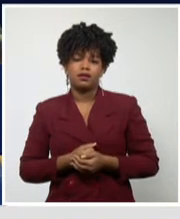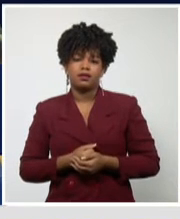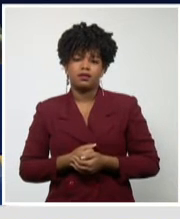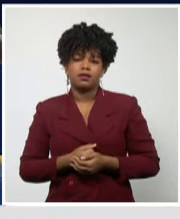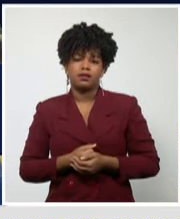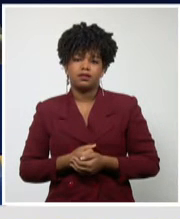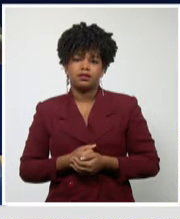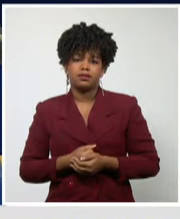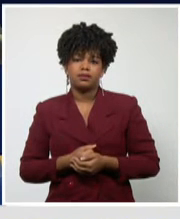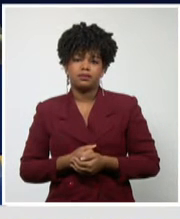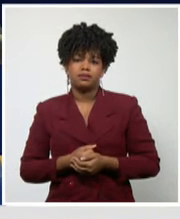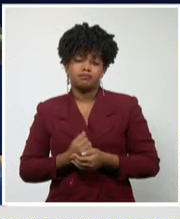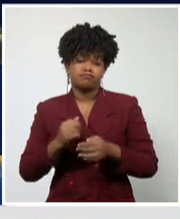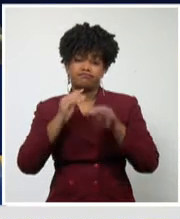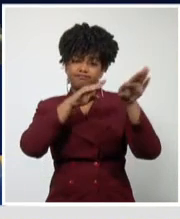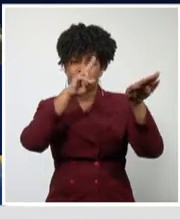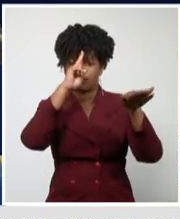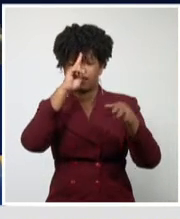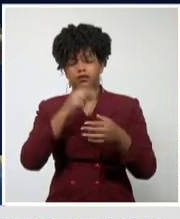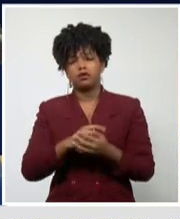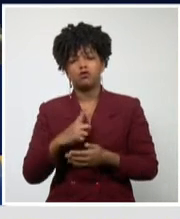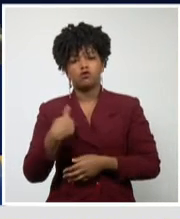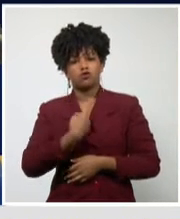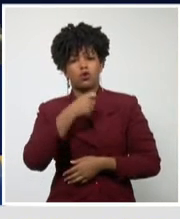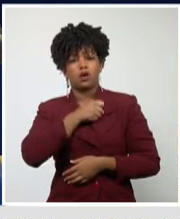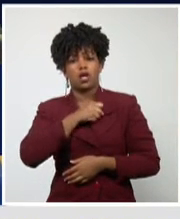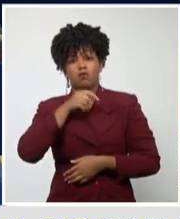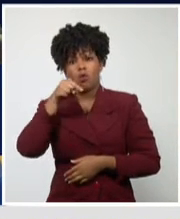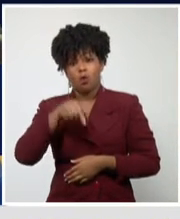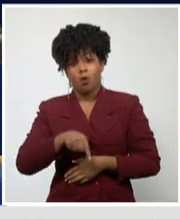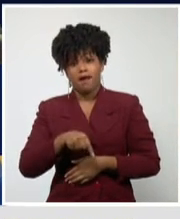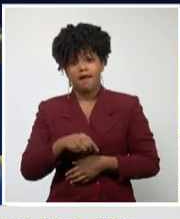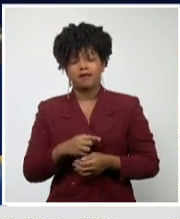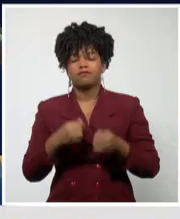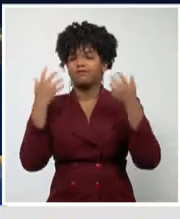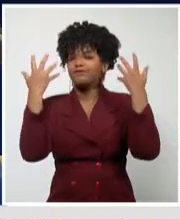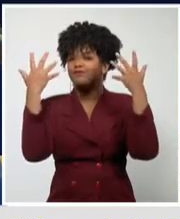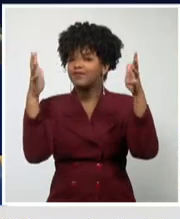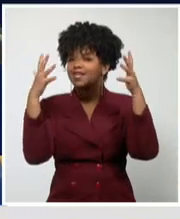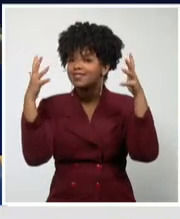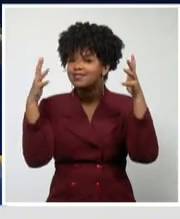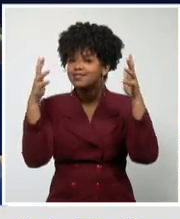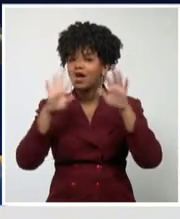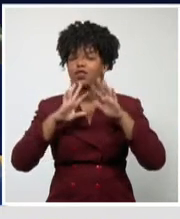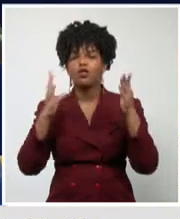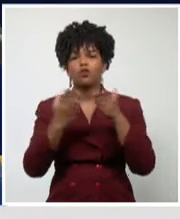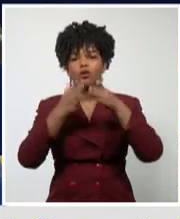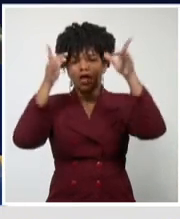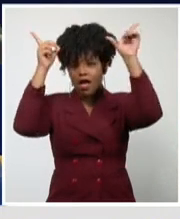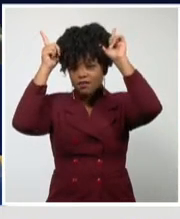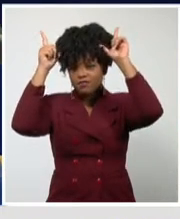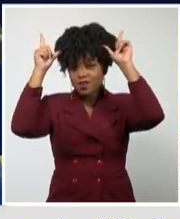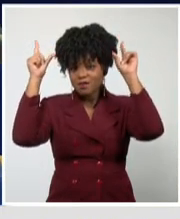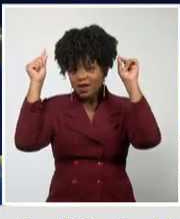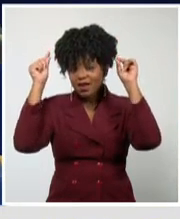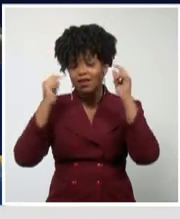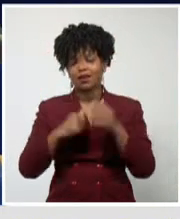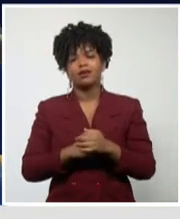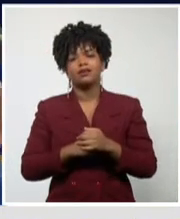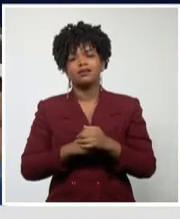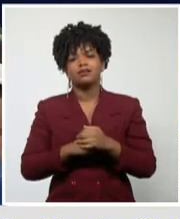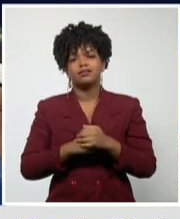aislar. Nosotros queremos en el día de hoy felicitar a todas nuestras enfermeras, las enfermeras